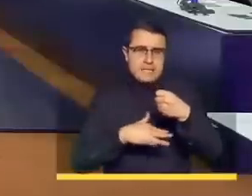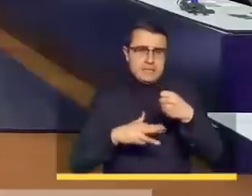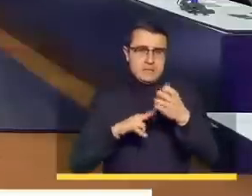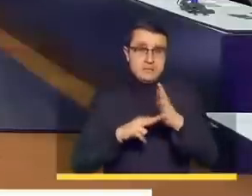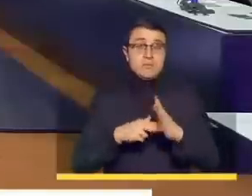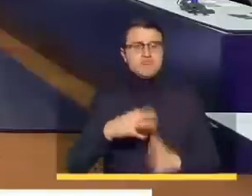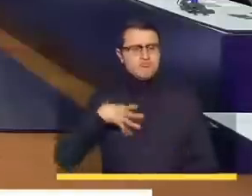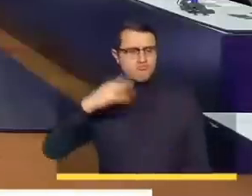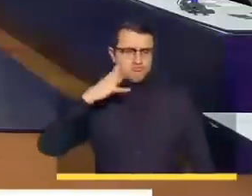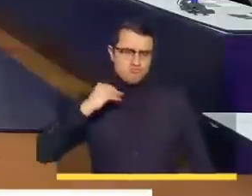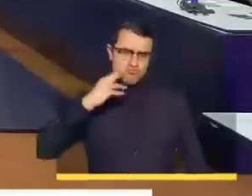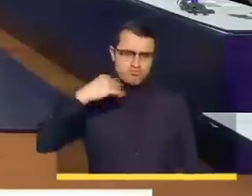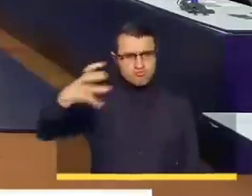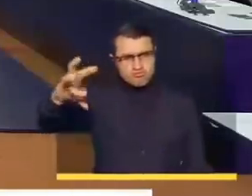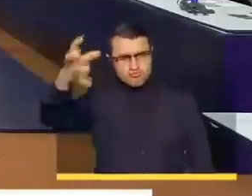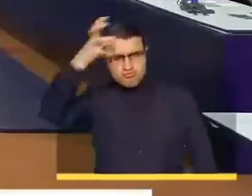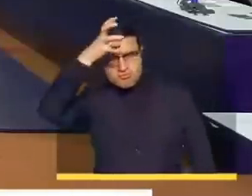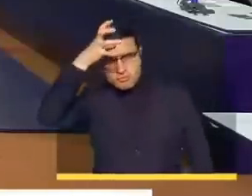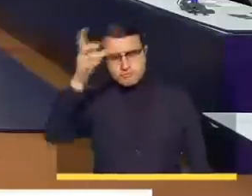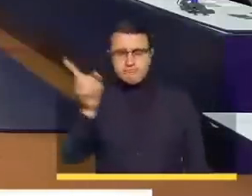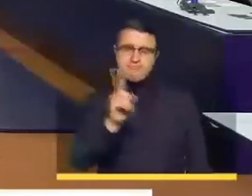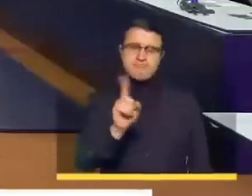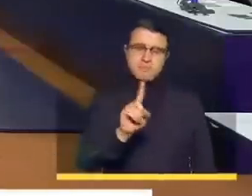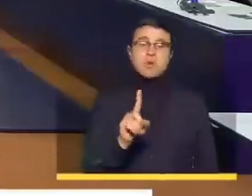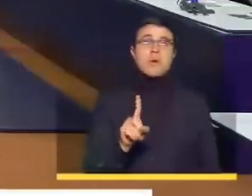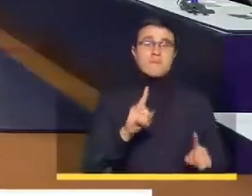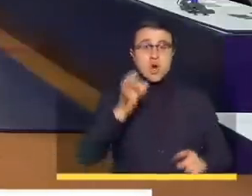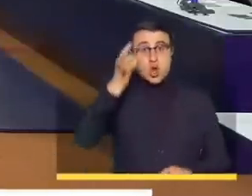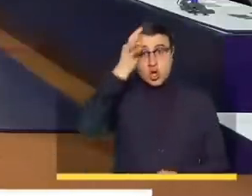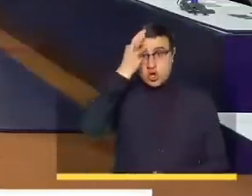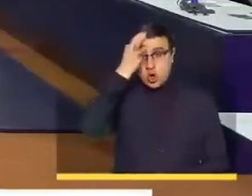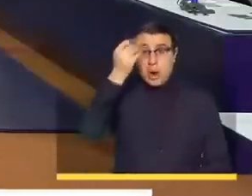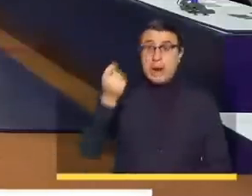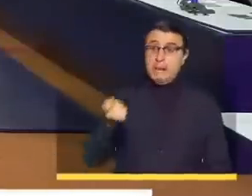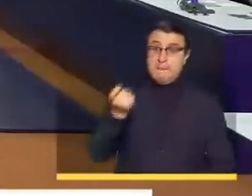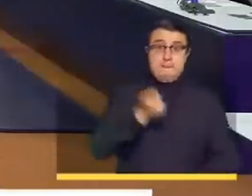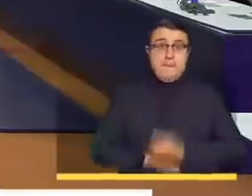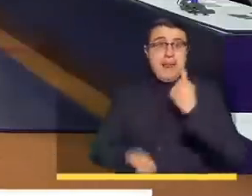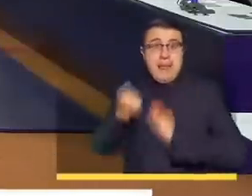ser un experto. Las drogas son un mercado, mire qué